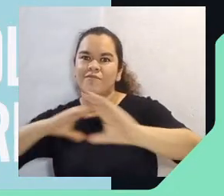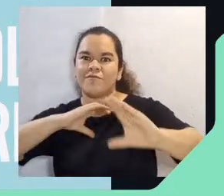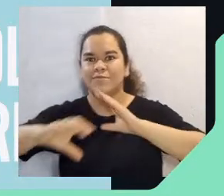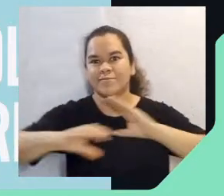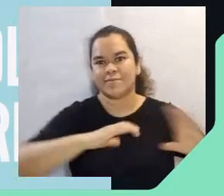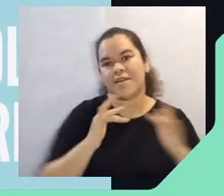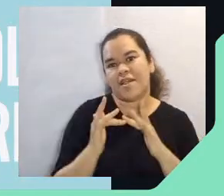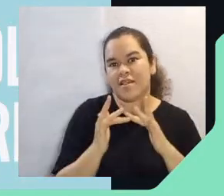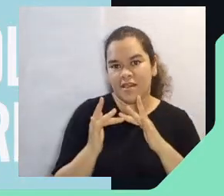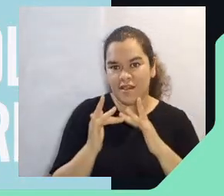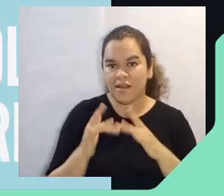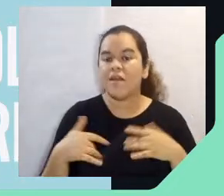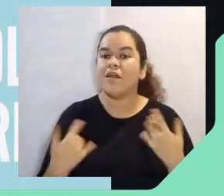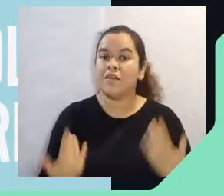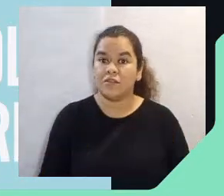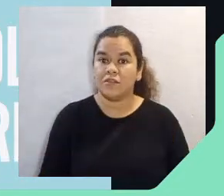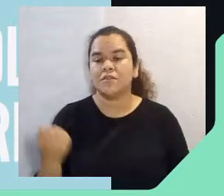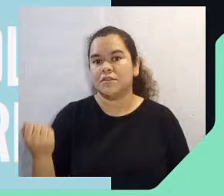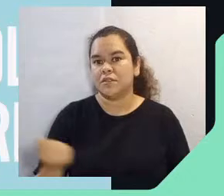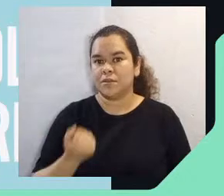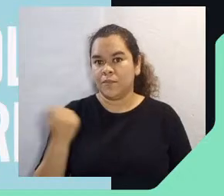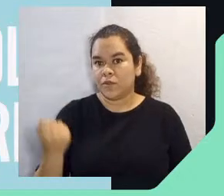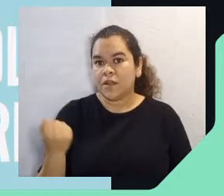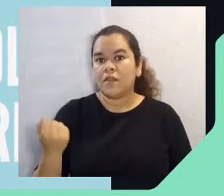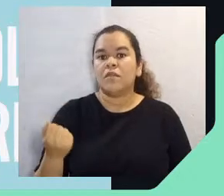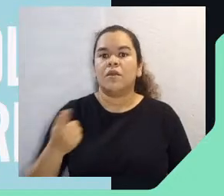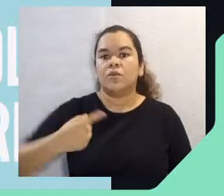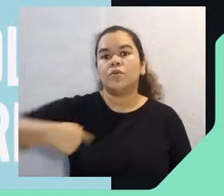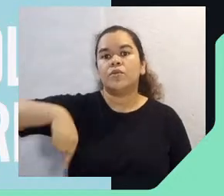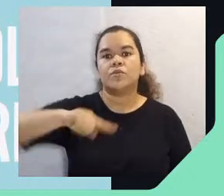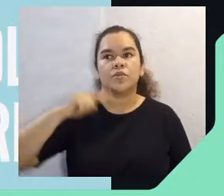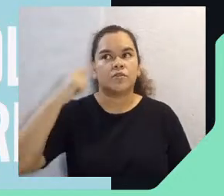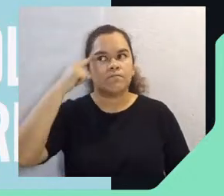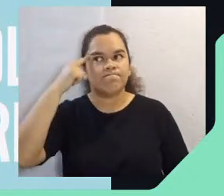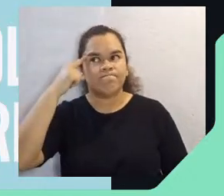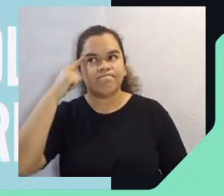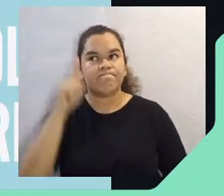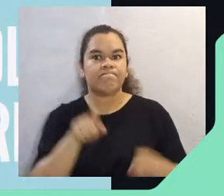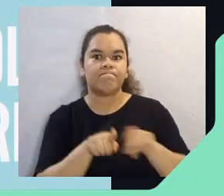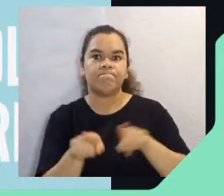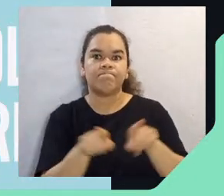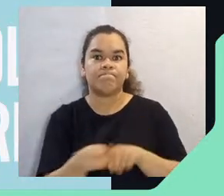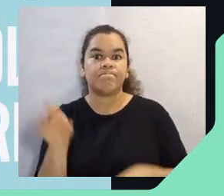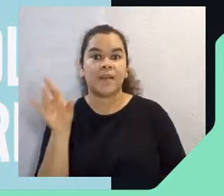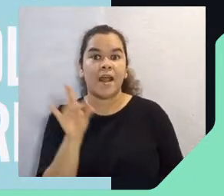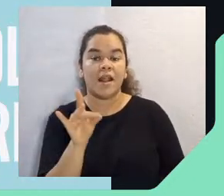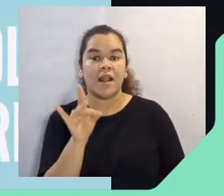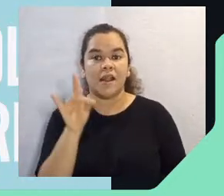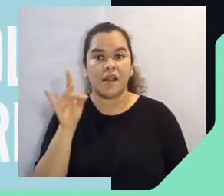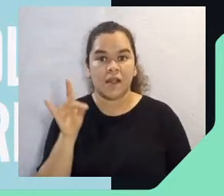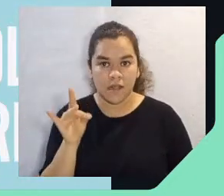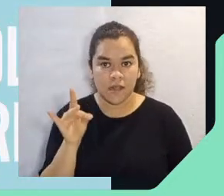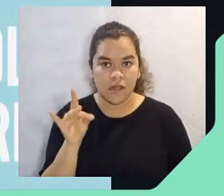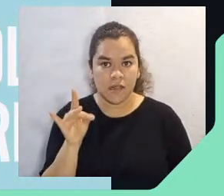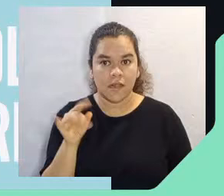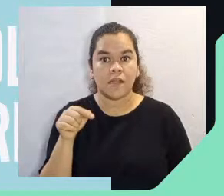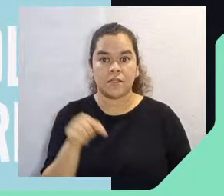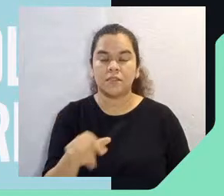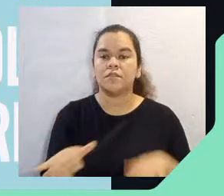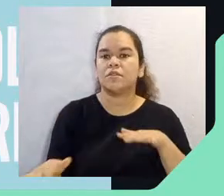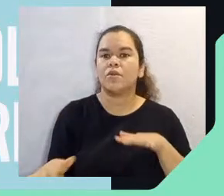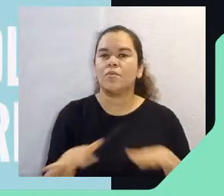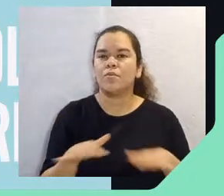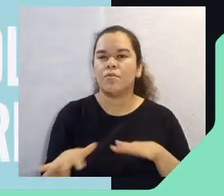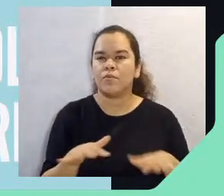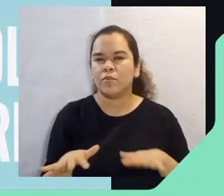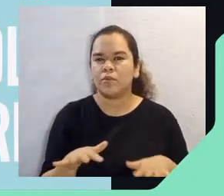es importante también cuando elegimos una carrera y estamos en este proceso de nos gusta la